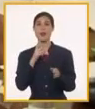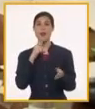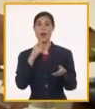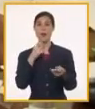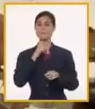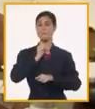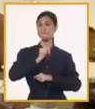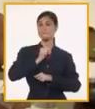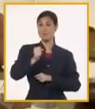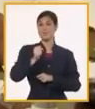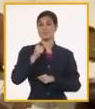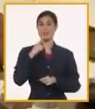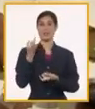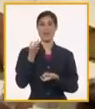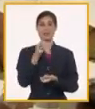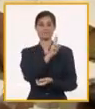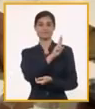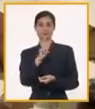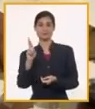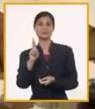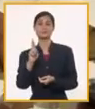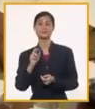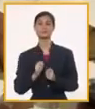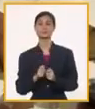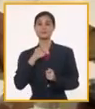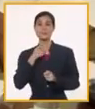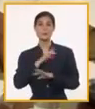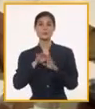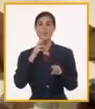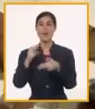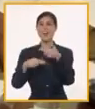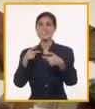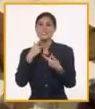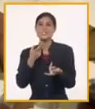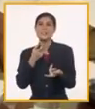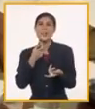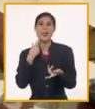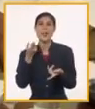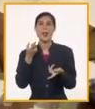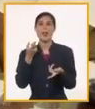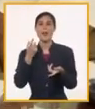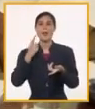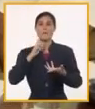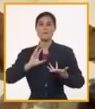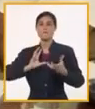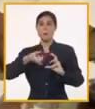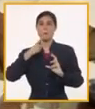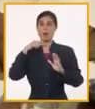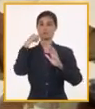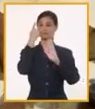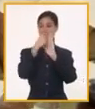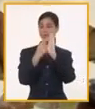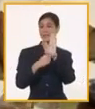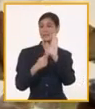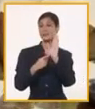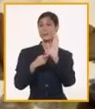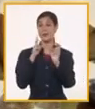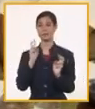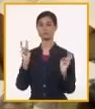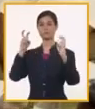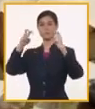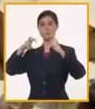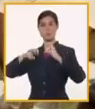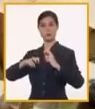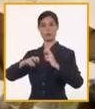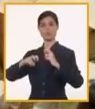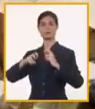odio. Como es menos visible, fabrica una imagen tenebrosa. Pero cualquier interlocutor que se sienta frente a